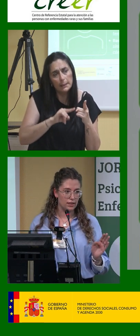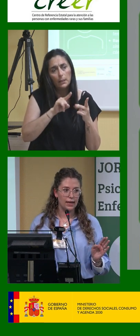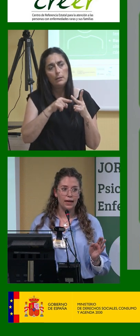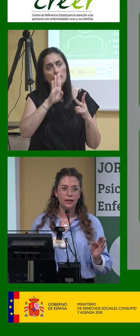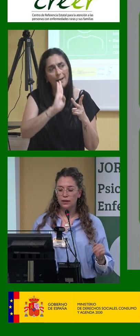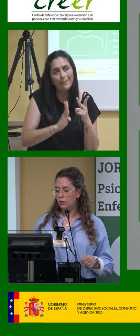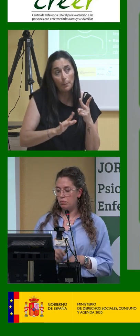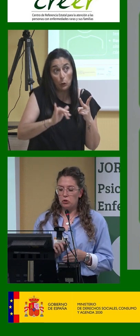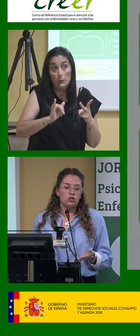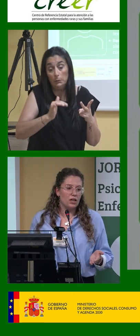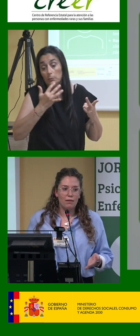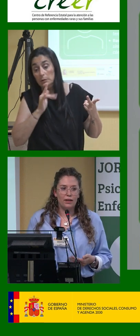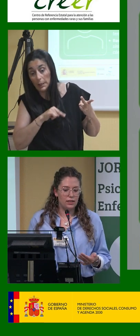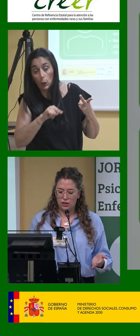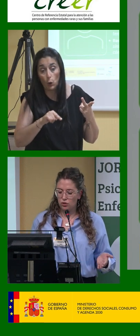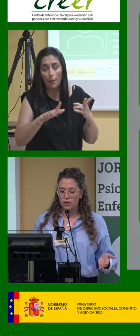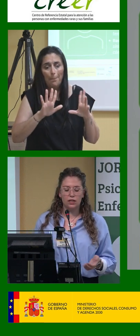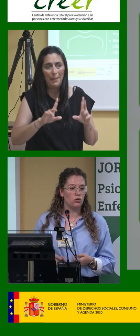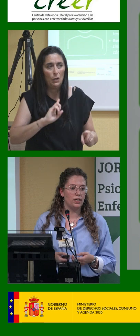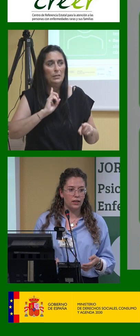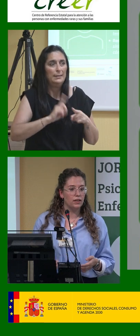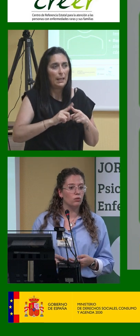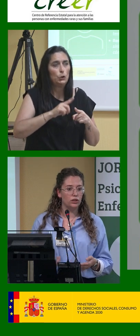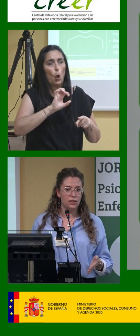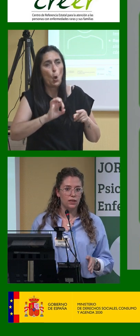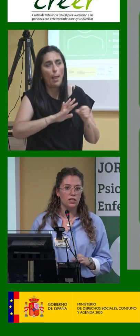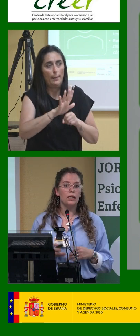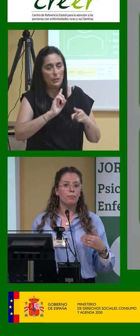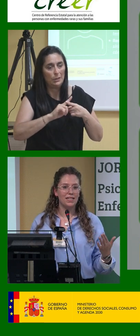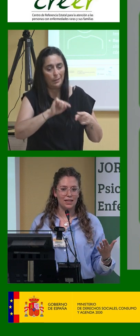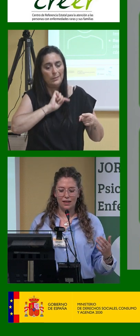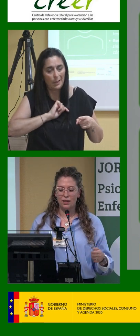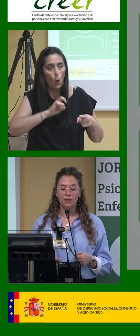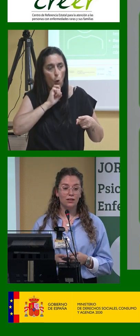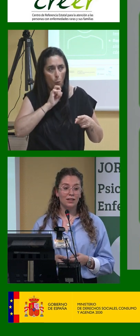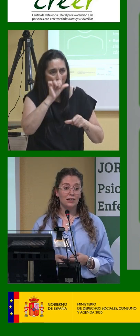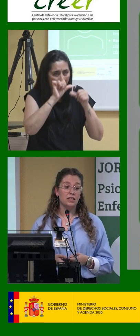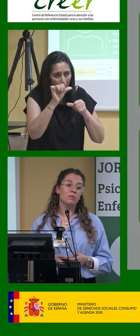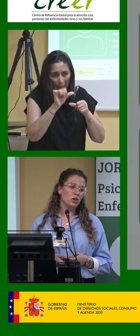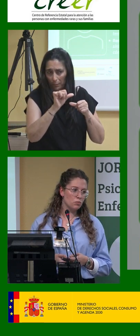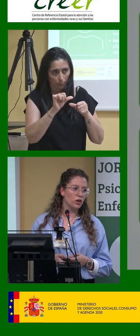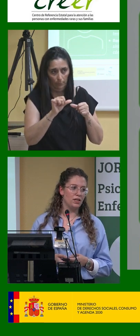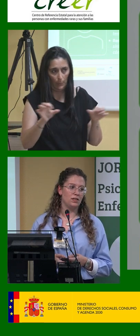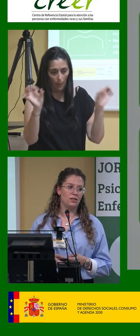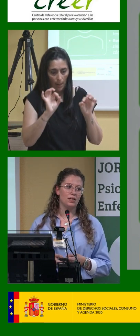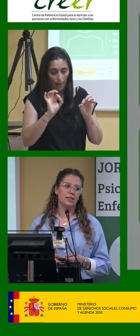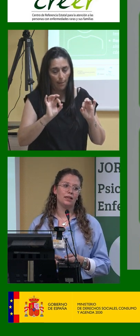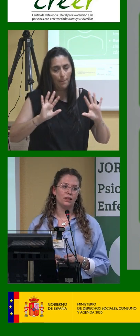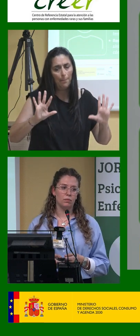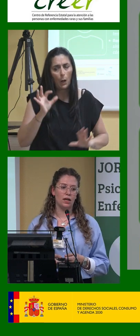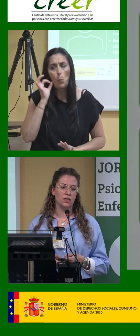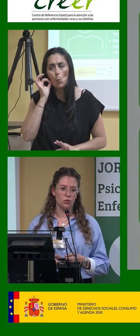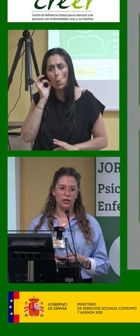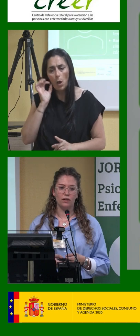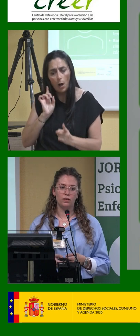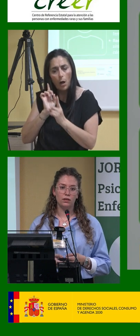es este, si es que le hay, pero que no se le habla de sexo, ni de sexualidad, ni de cómo te sientes más allá de ahí. Sin embargo, a las mujeres sí que se trata el